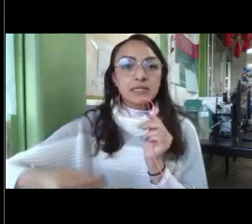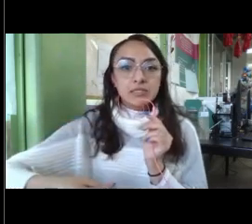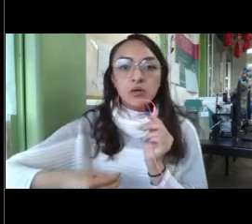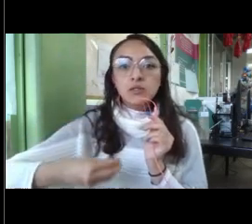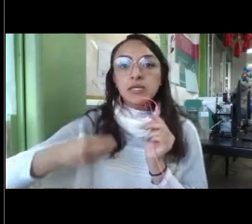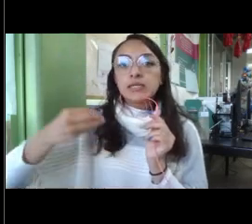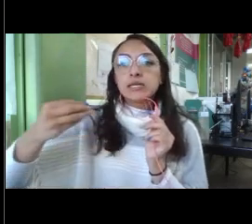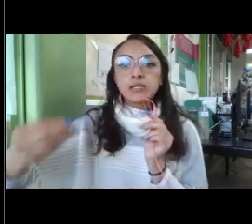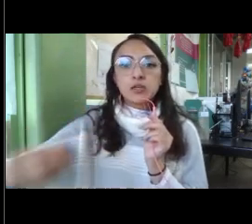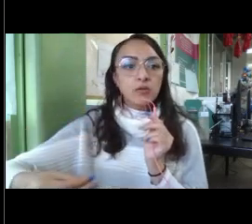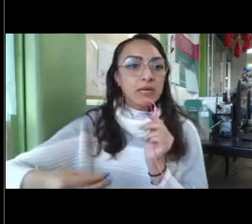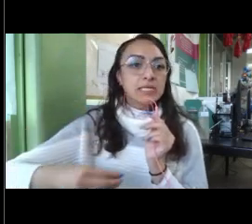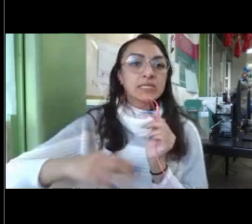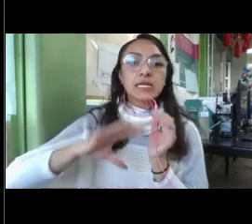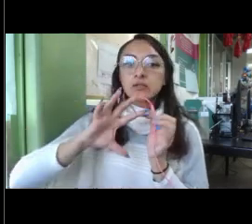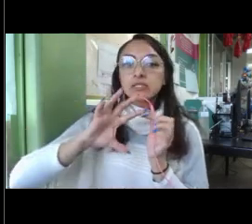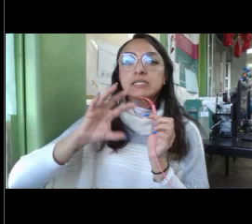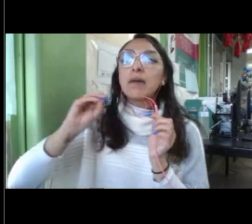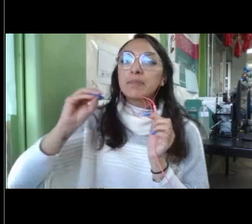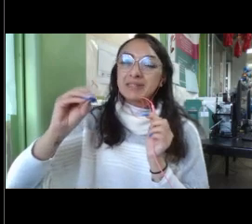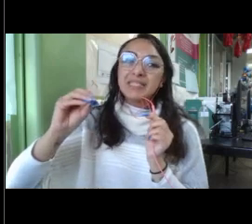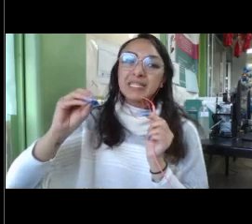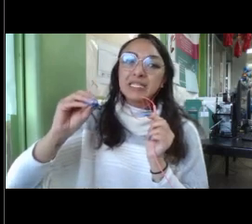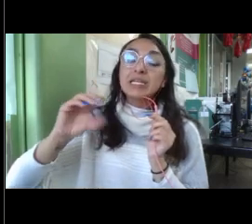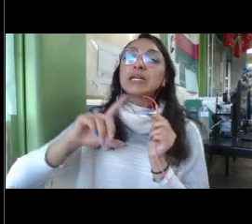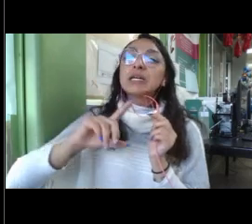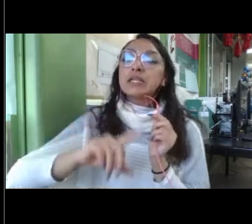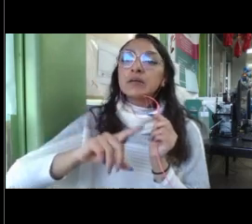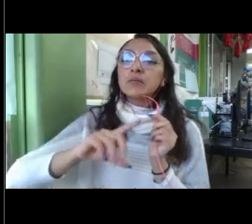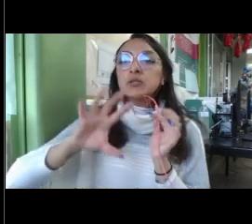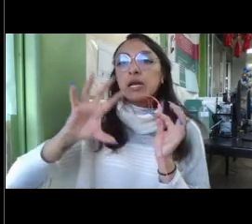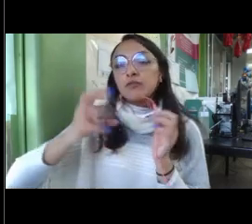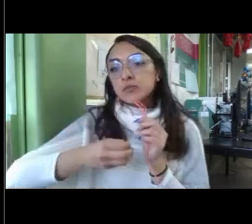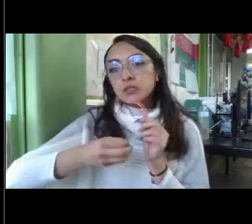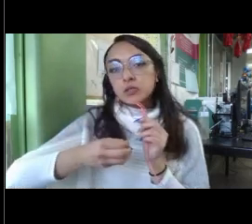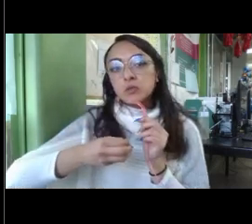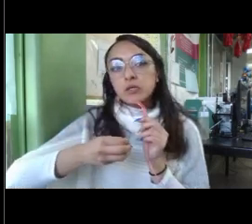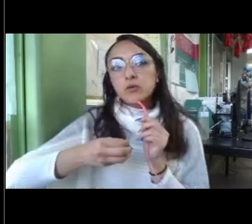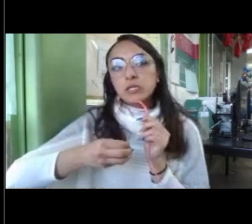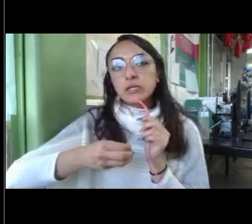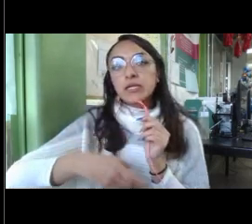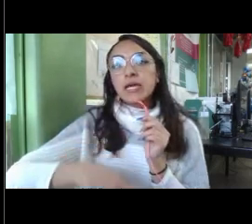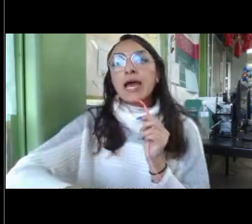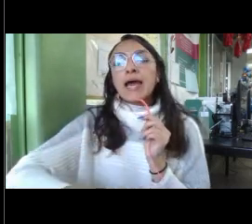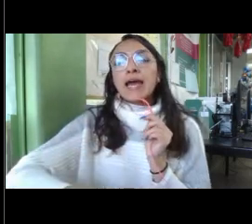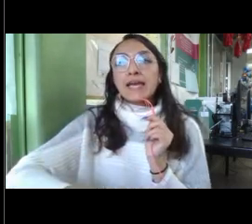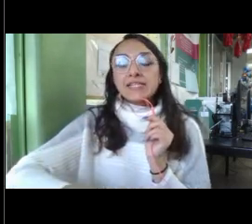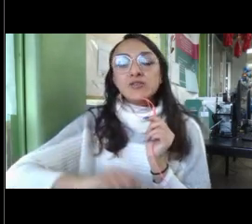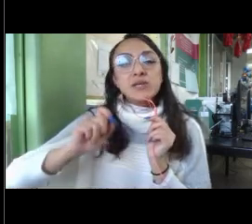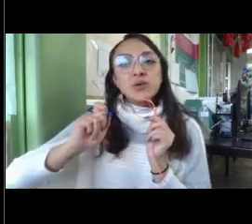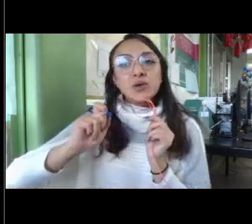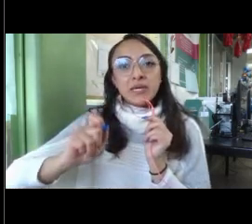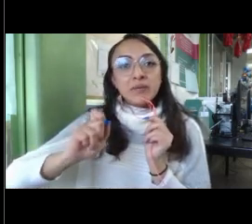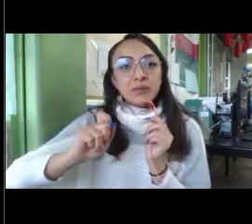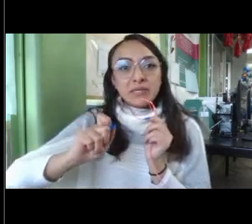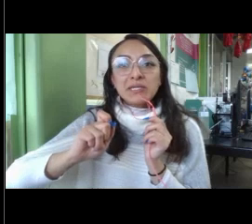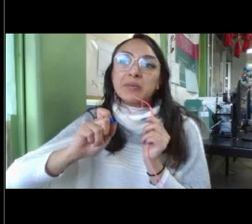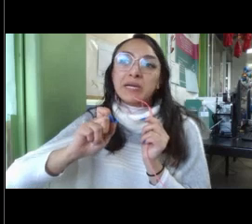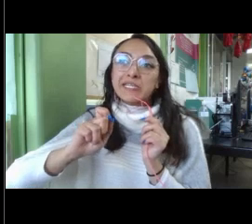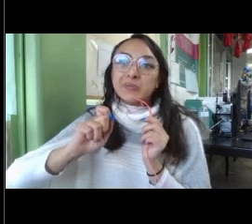costumbres, tradiciones, idiomas. Entonces, a partir de ahí, tenemos la formación de una comunidad. Es un vínculo